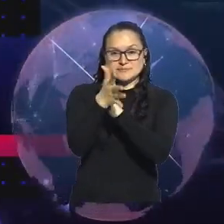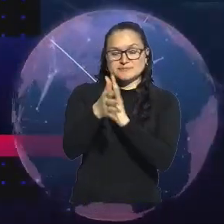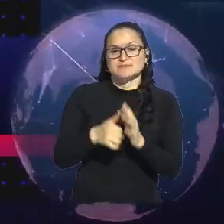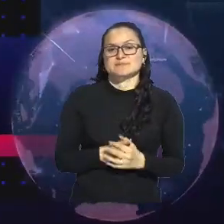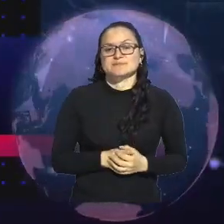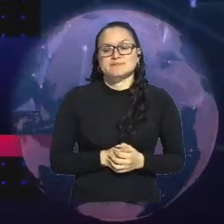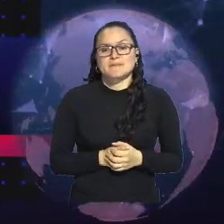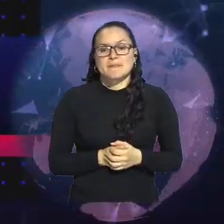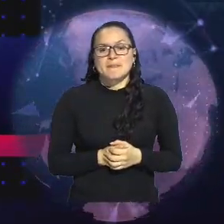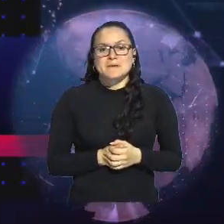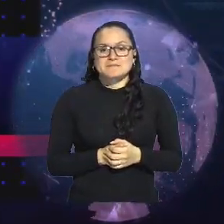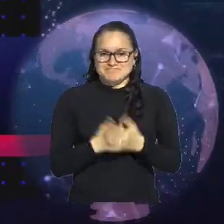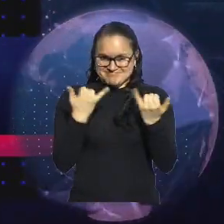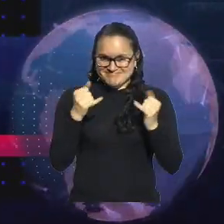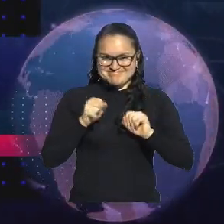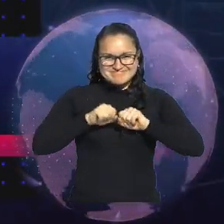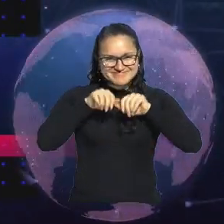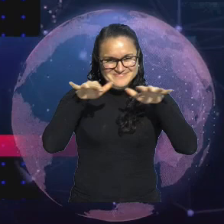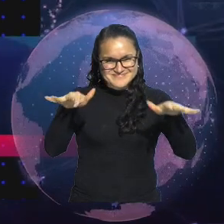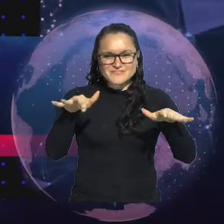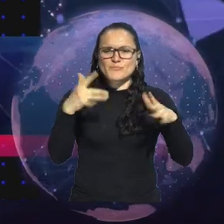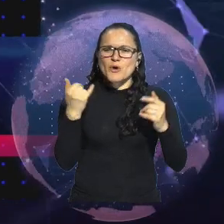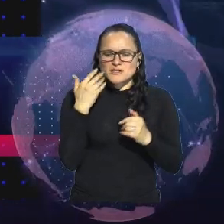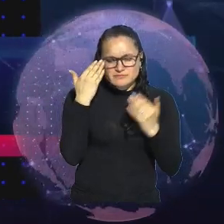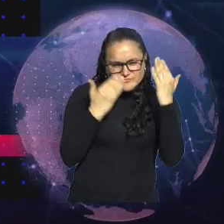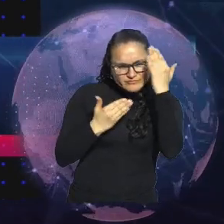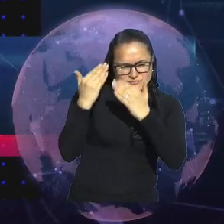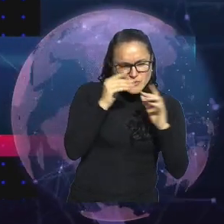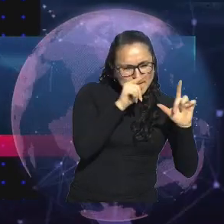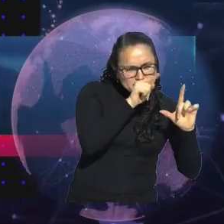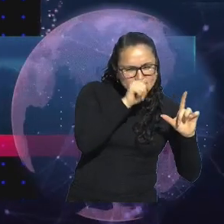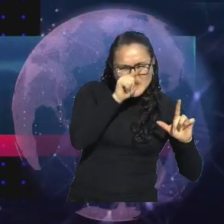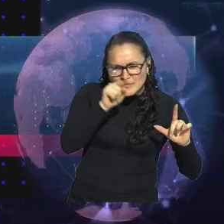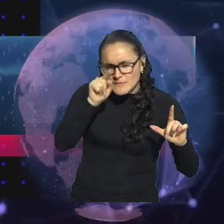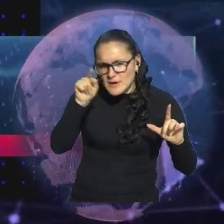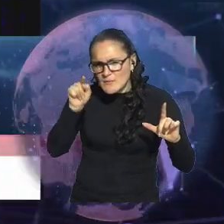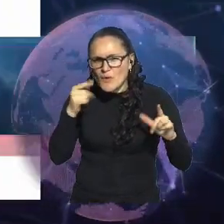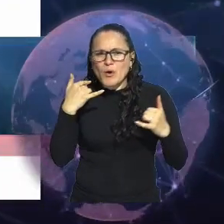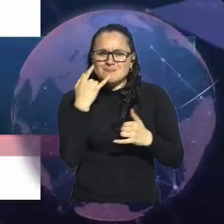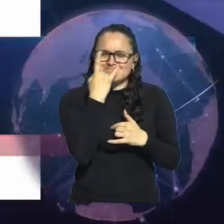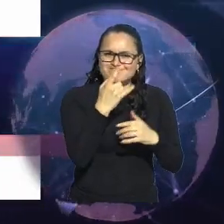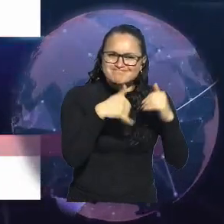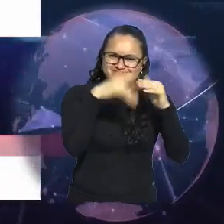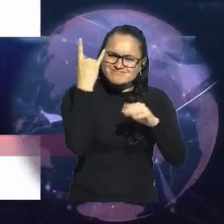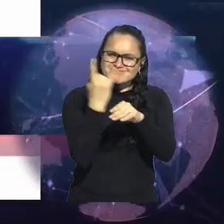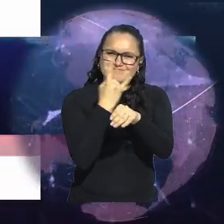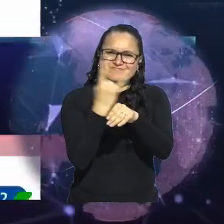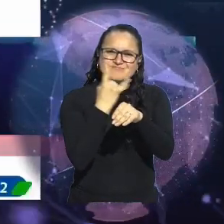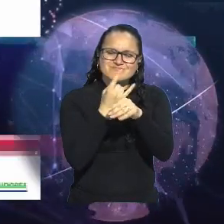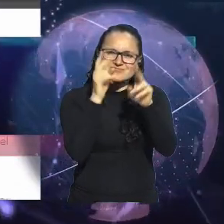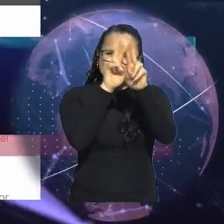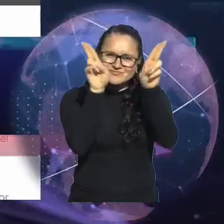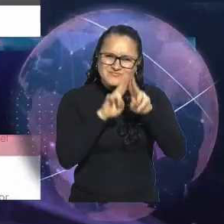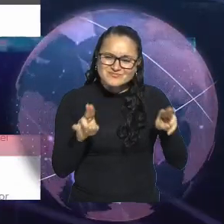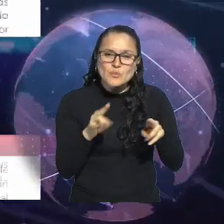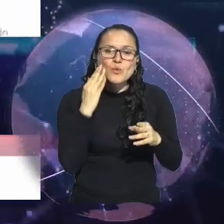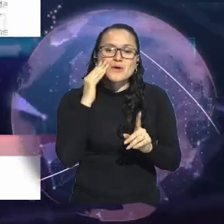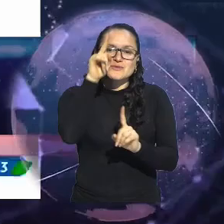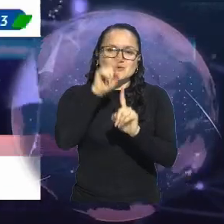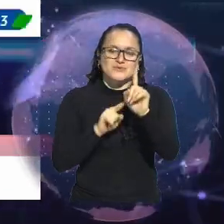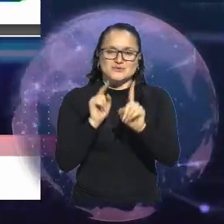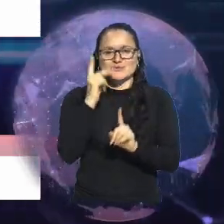publicamos el estudio monitoreo de tendencias tecnológicas y de consumidores agosto 2020 que